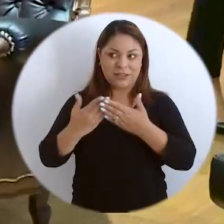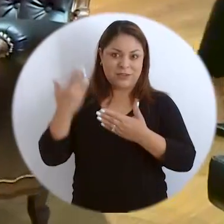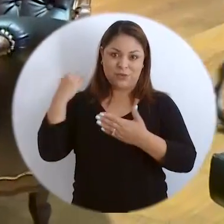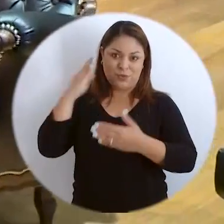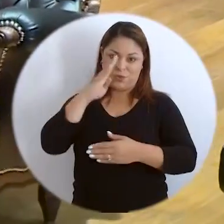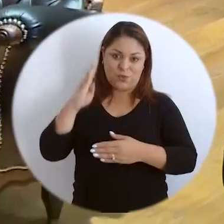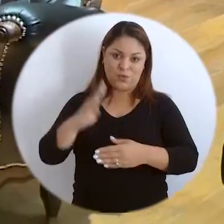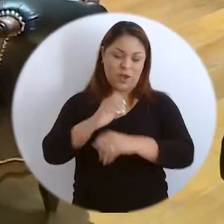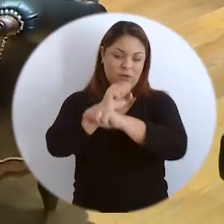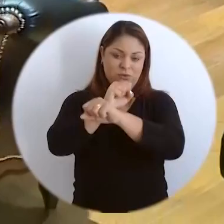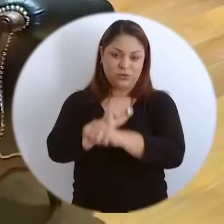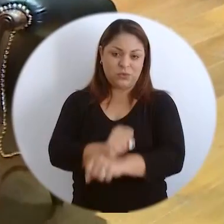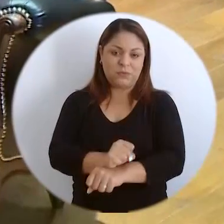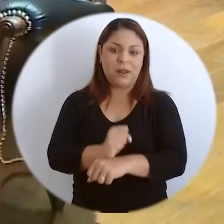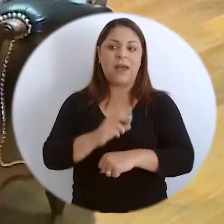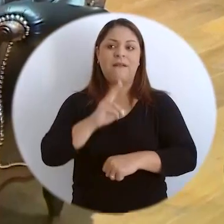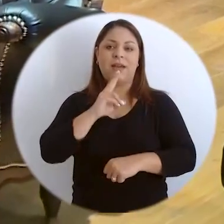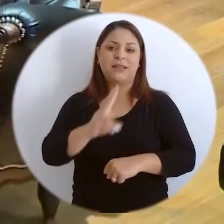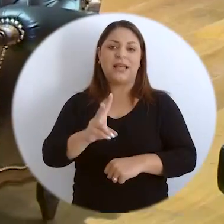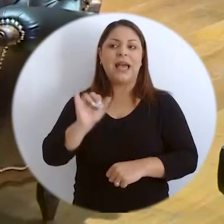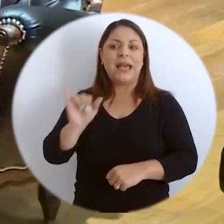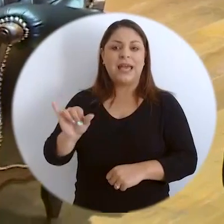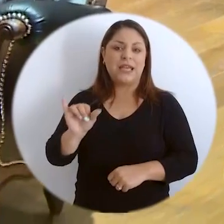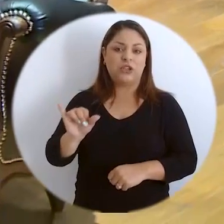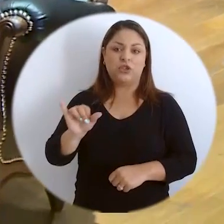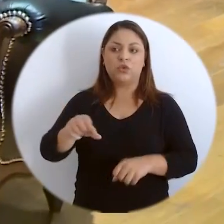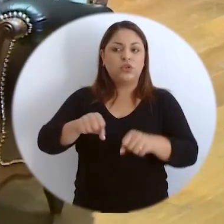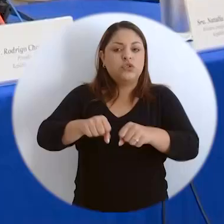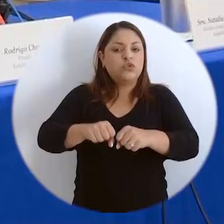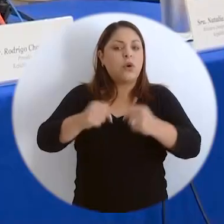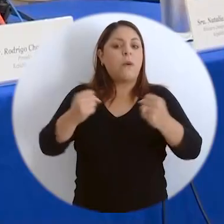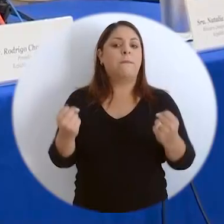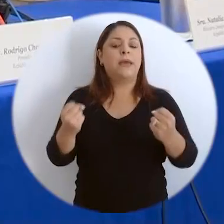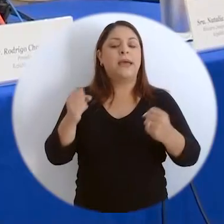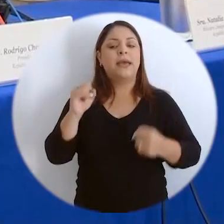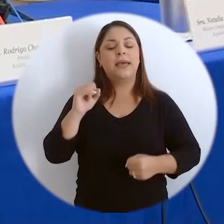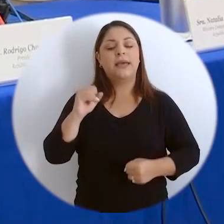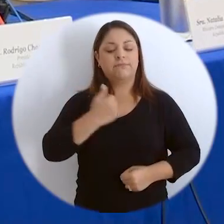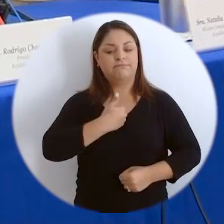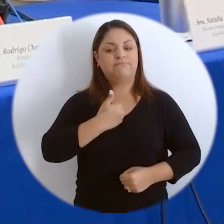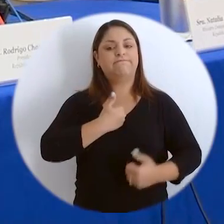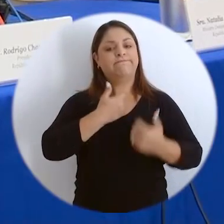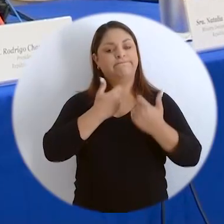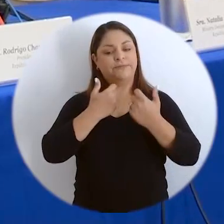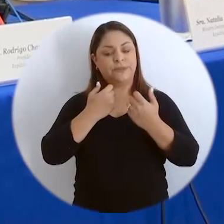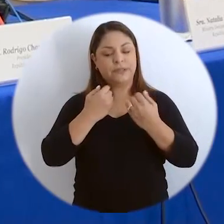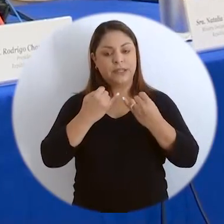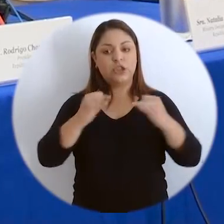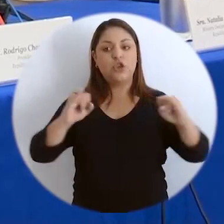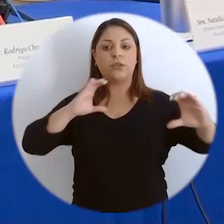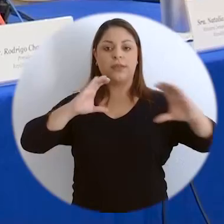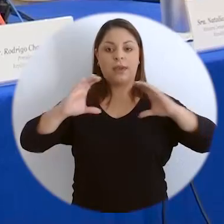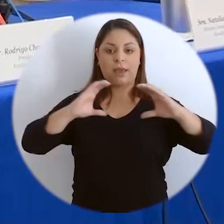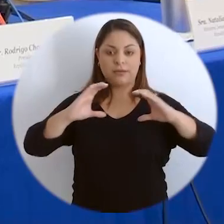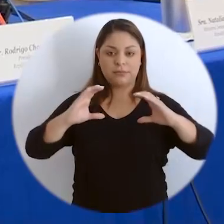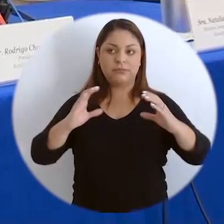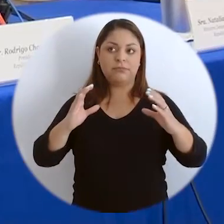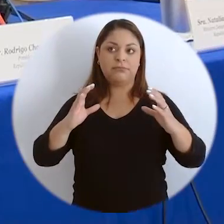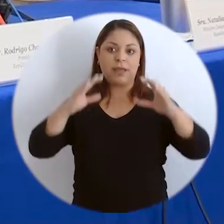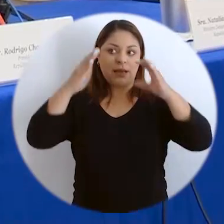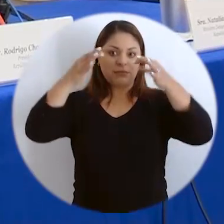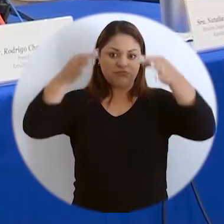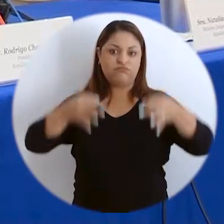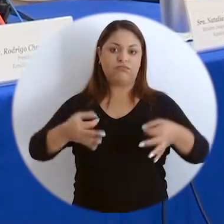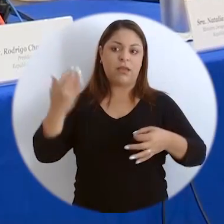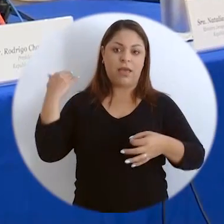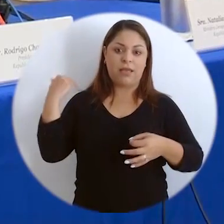idiosincrasia establecida y en consecuencia hay acuerdos y procesos que se han dificultado sobremanera a partir de